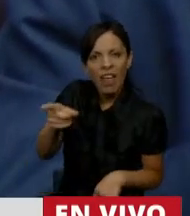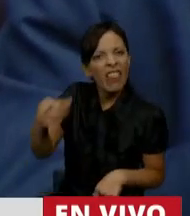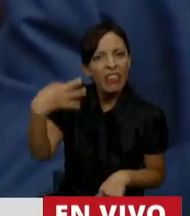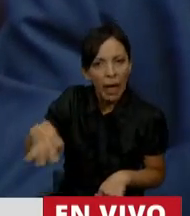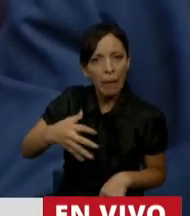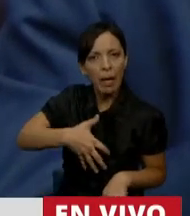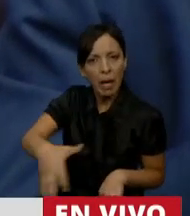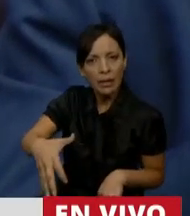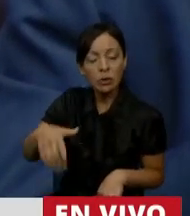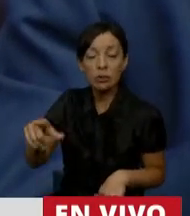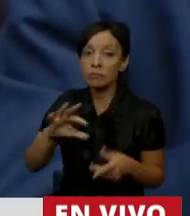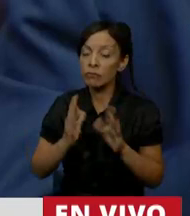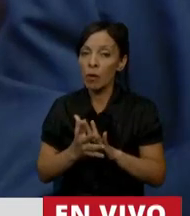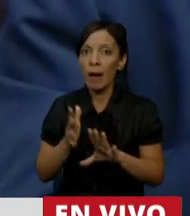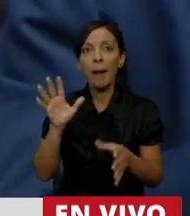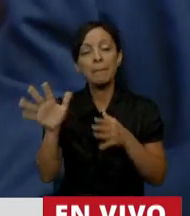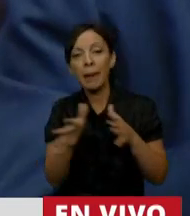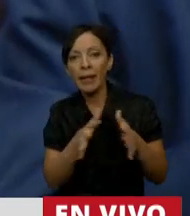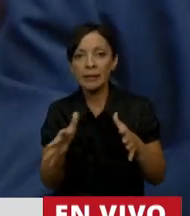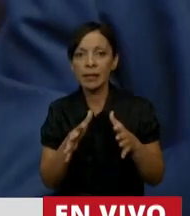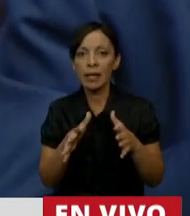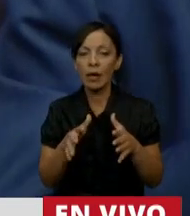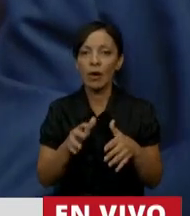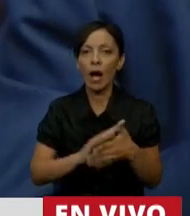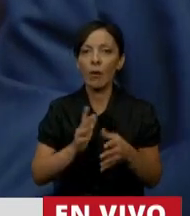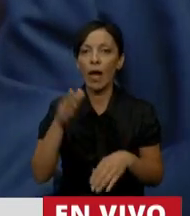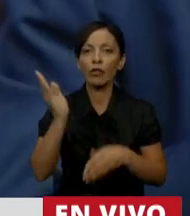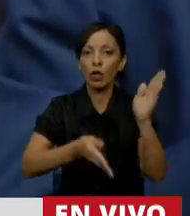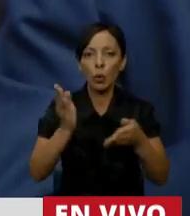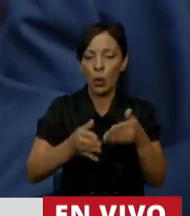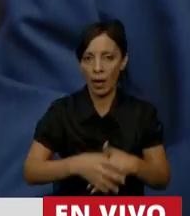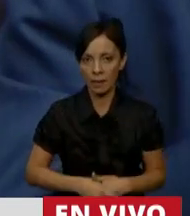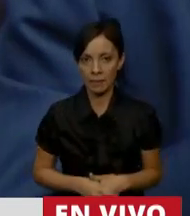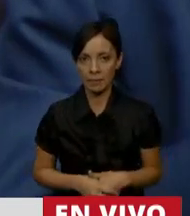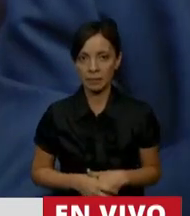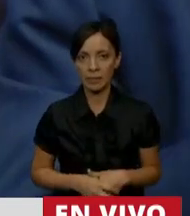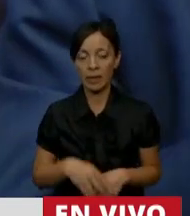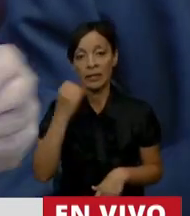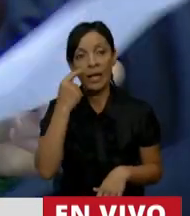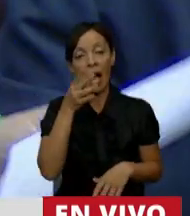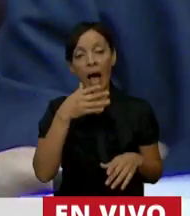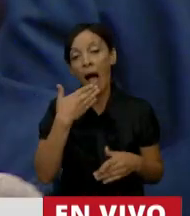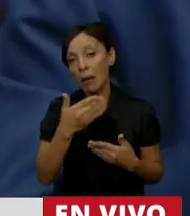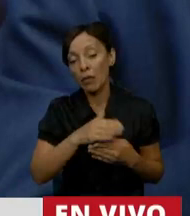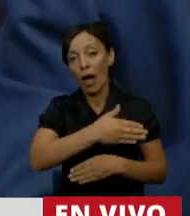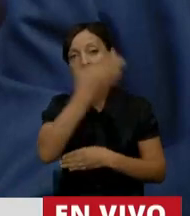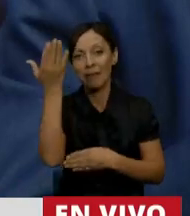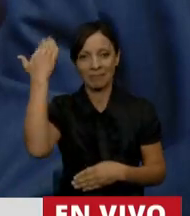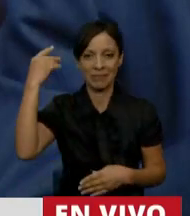un ejercicio de sometimiento asimilable a una práctica tortuosa, ya que se mencionó la Asamblea del año 13 aquí.